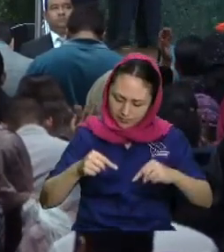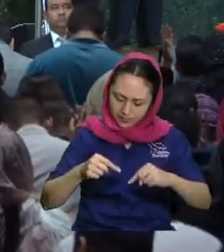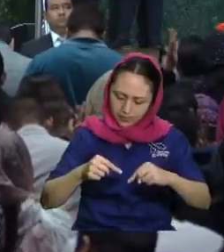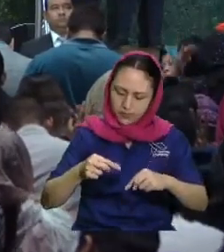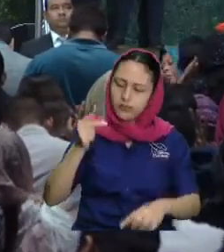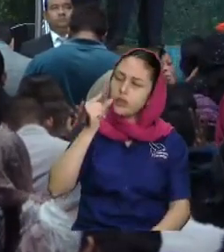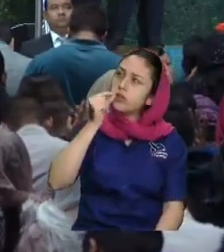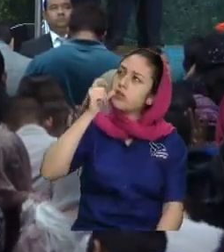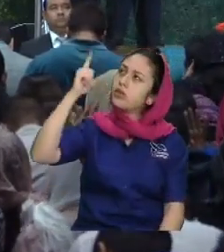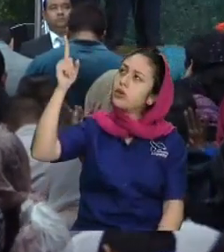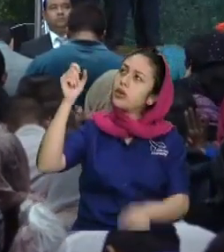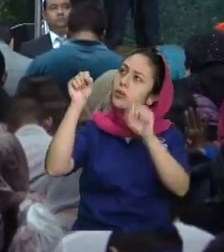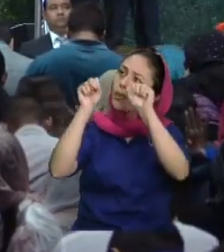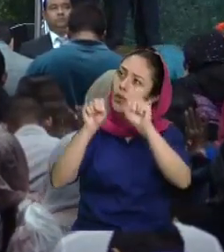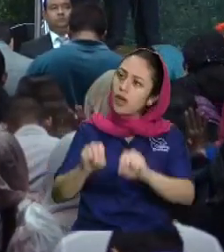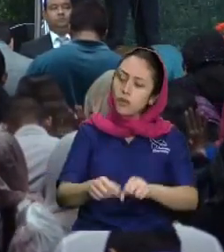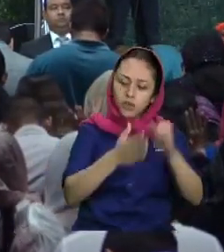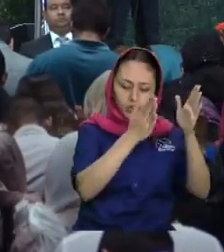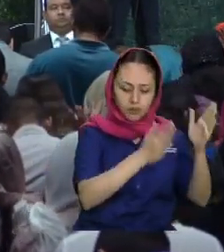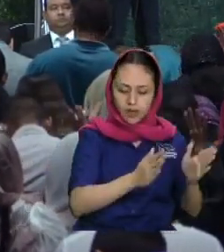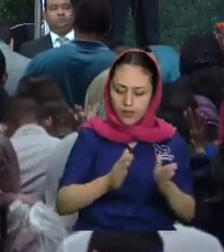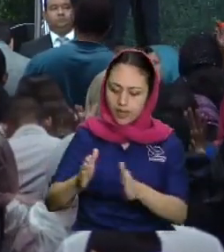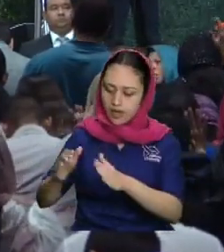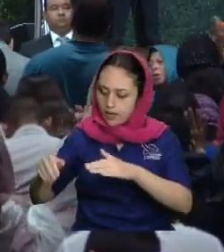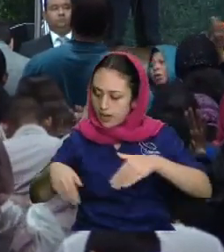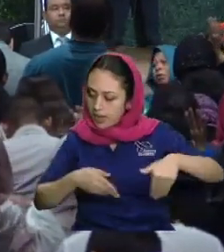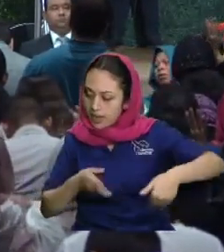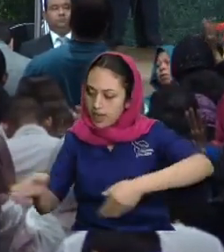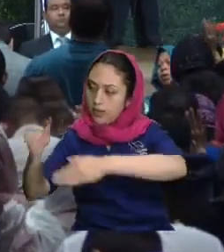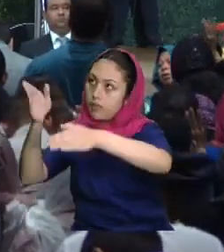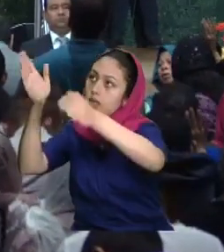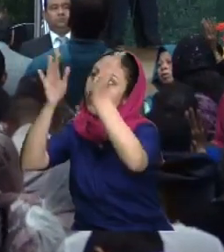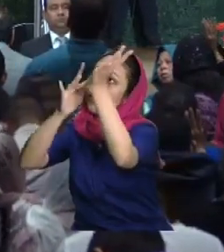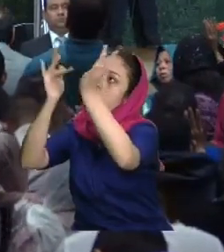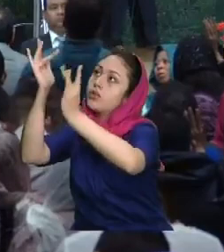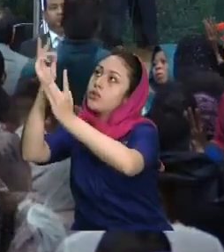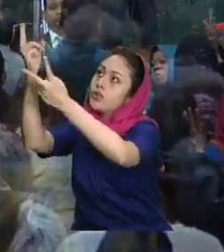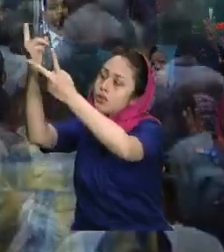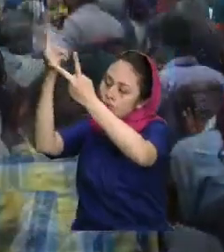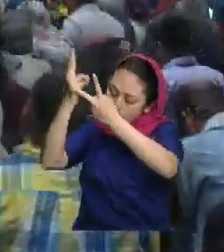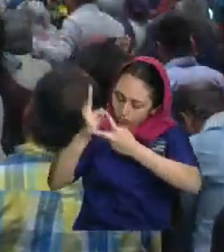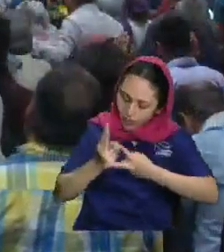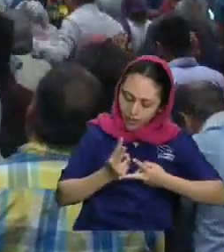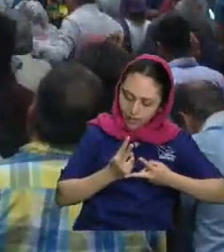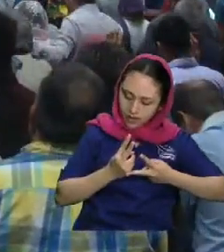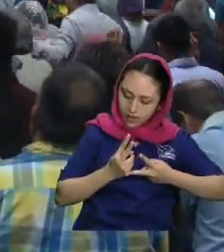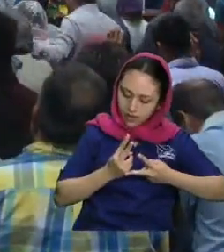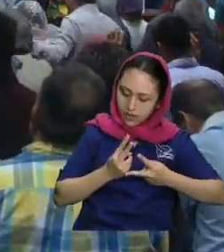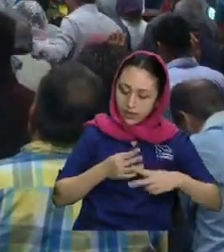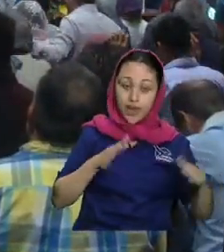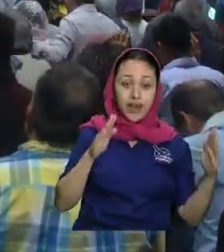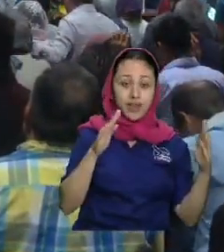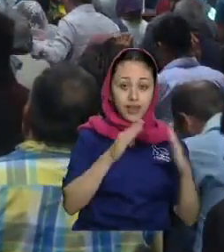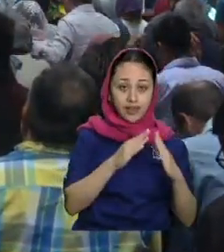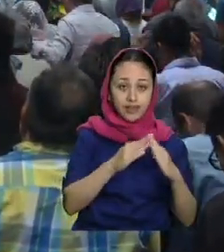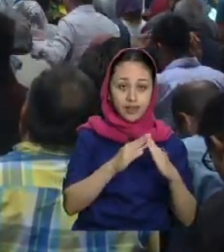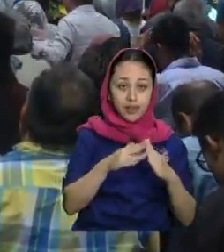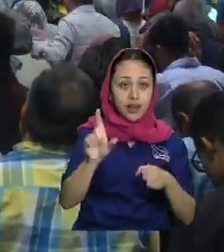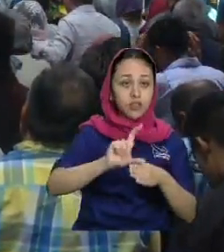podamos preparar el camino para la venida tuya. En nuestra casa, enderezando las cosas que no están